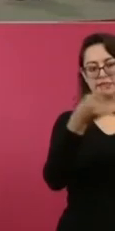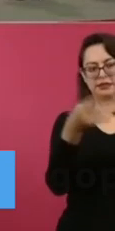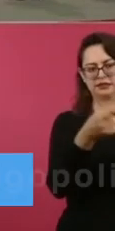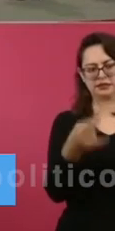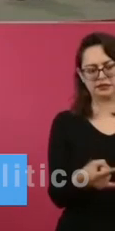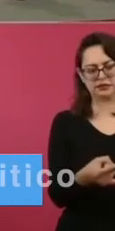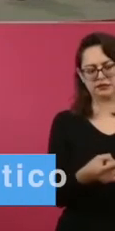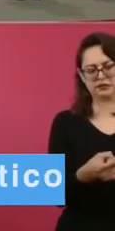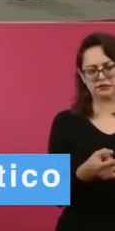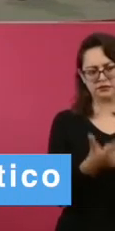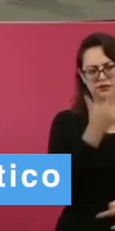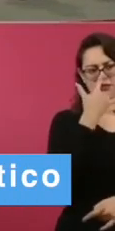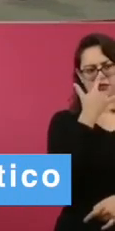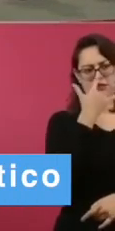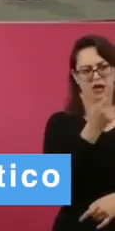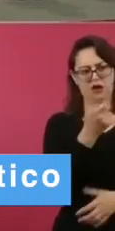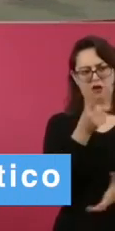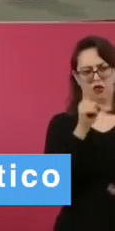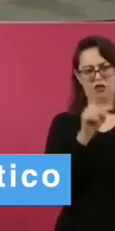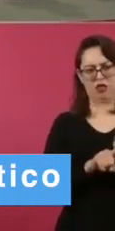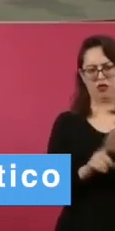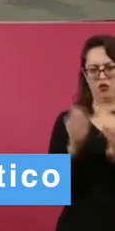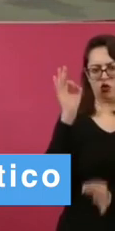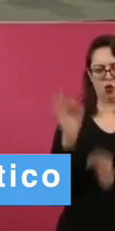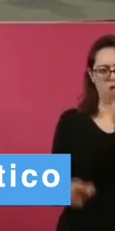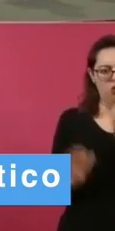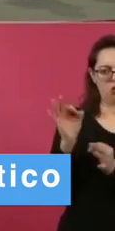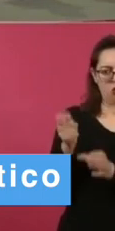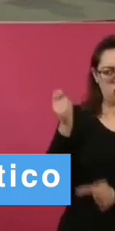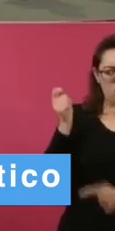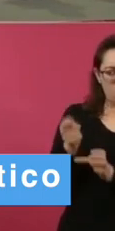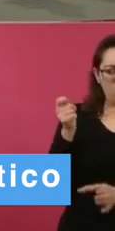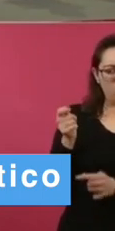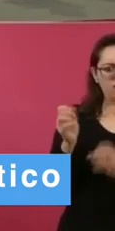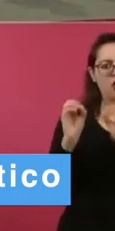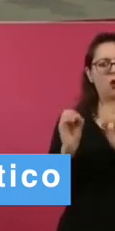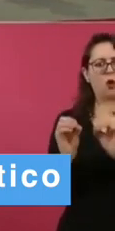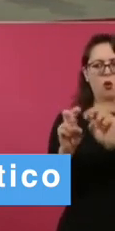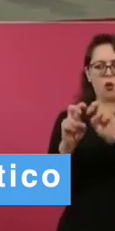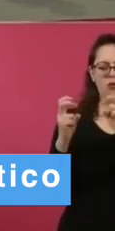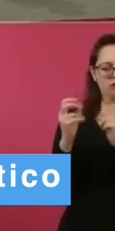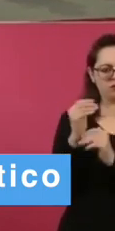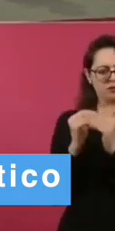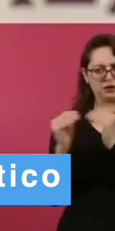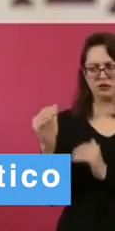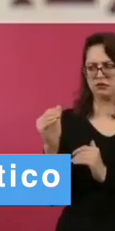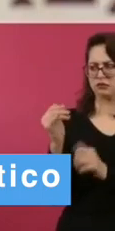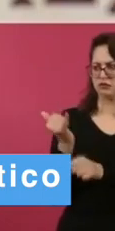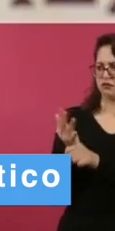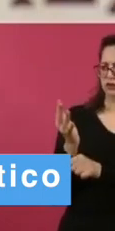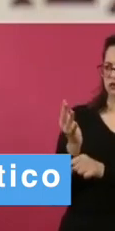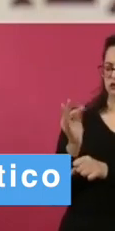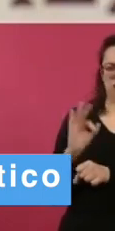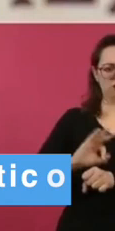El gobierno federal presenta una queja contra el ministro Luis María Aguilar ante el Pleno de la Suprema Corte de Justicia de la Nación por omitir el caso de